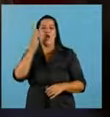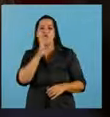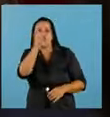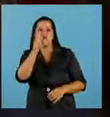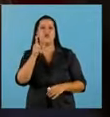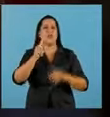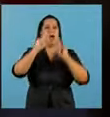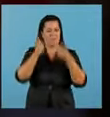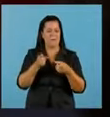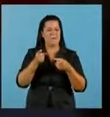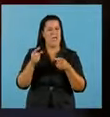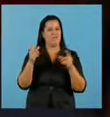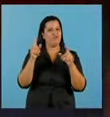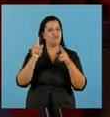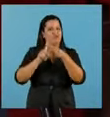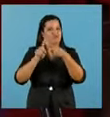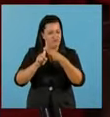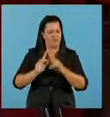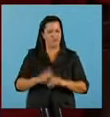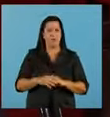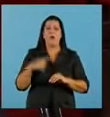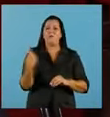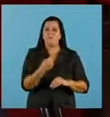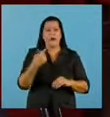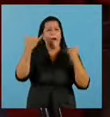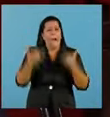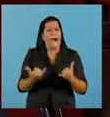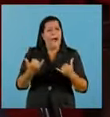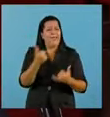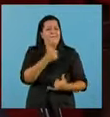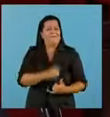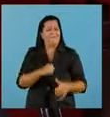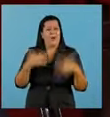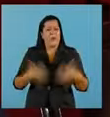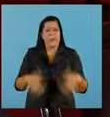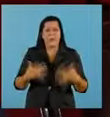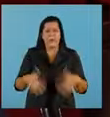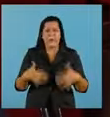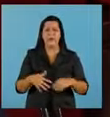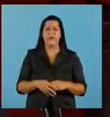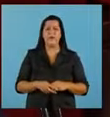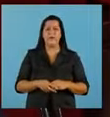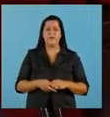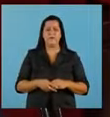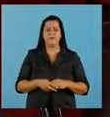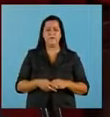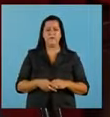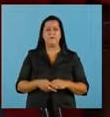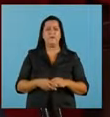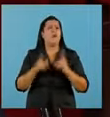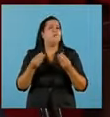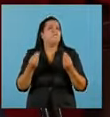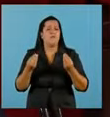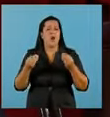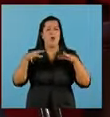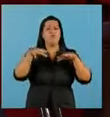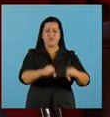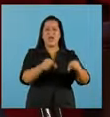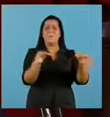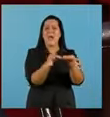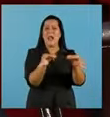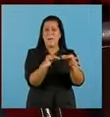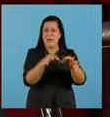Nuestro hogar común tiene también una herida sangrando en lo más profundo de nuestro sentimiento soberano: la usurpación de las Islas